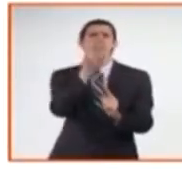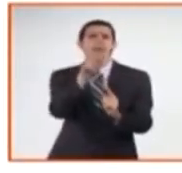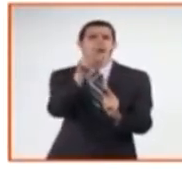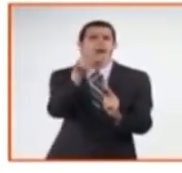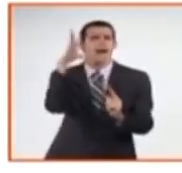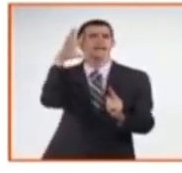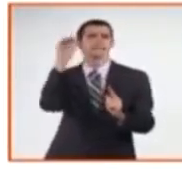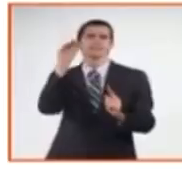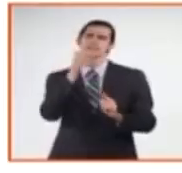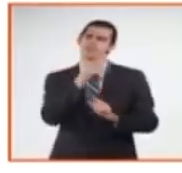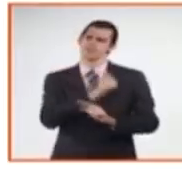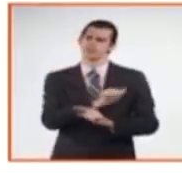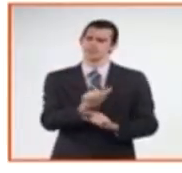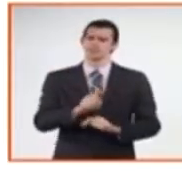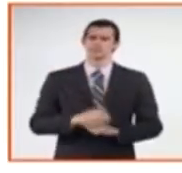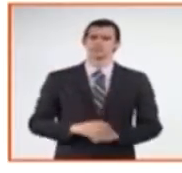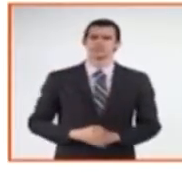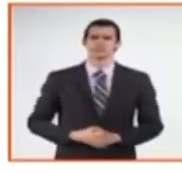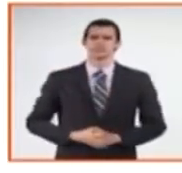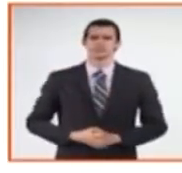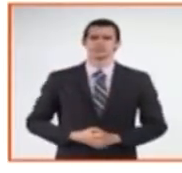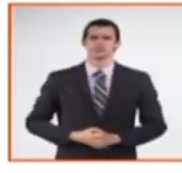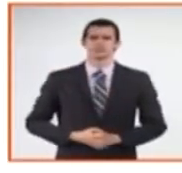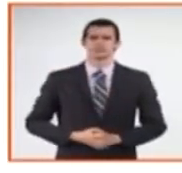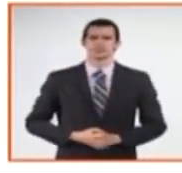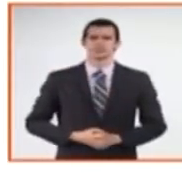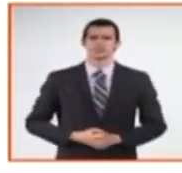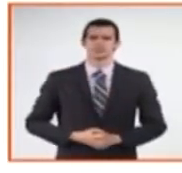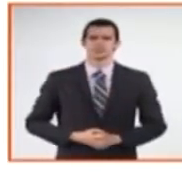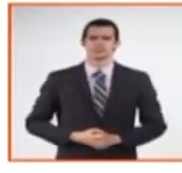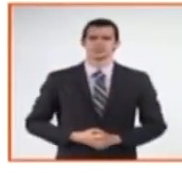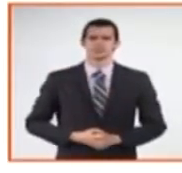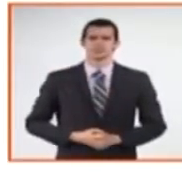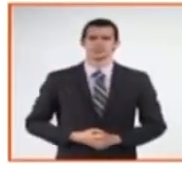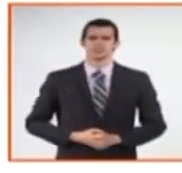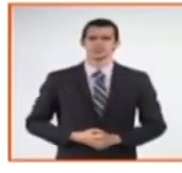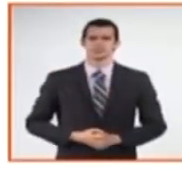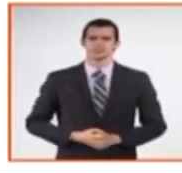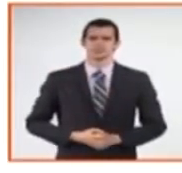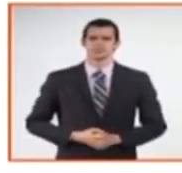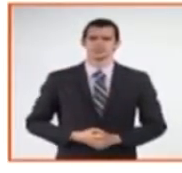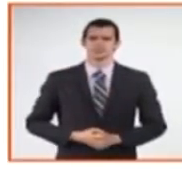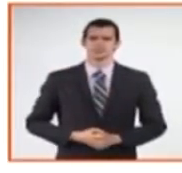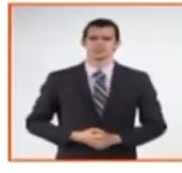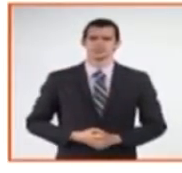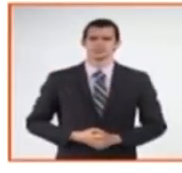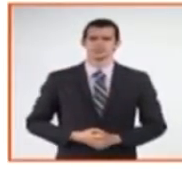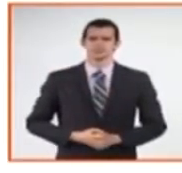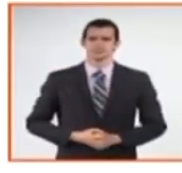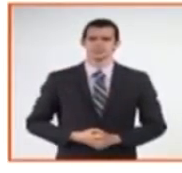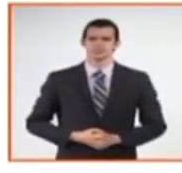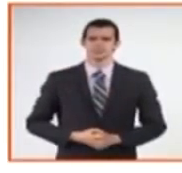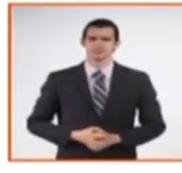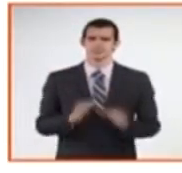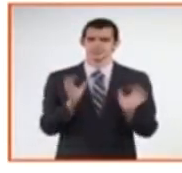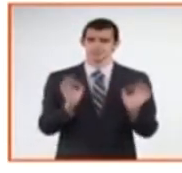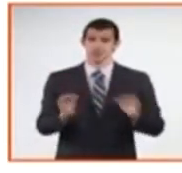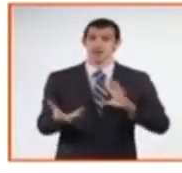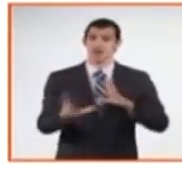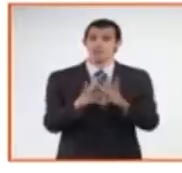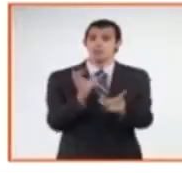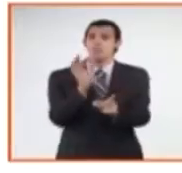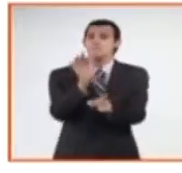nosotros bueno queríamos hacer este fue el esquema que tuvo autorizó su emergencia sea el esquema que usa 22 y